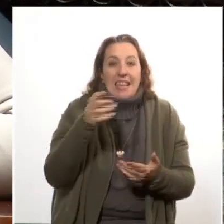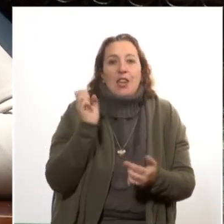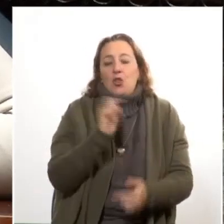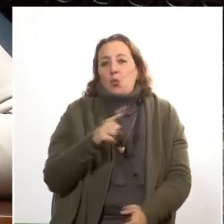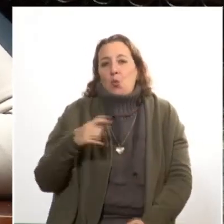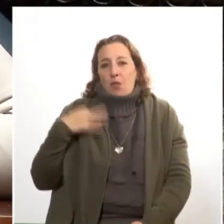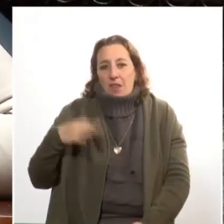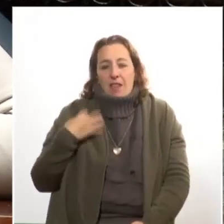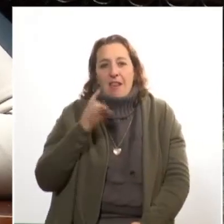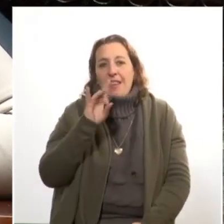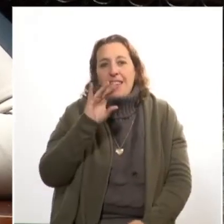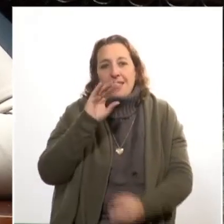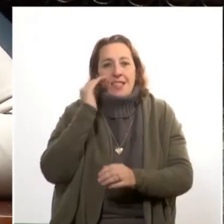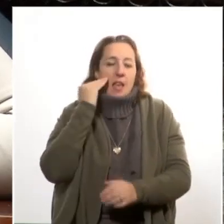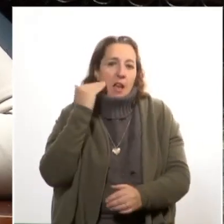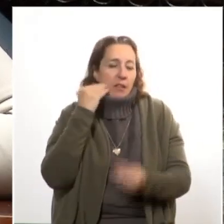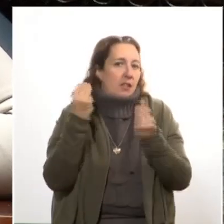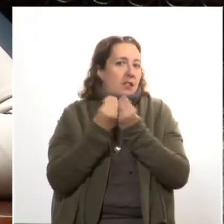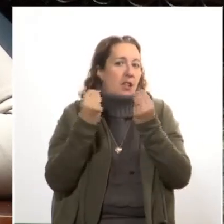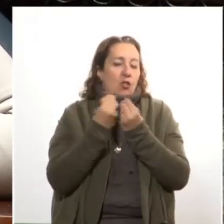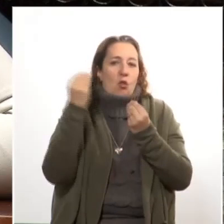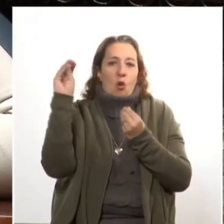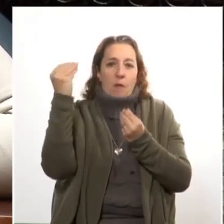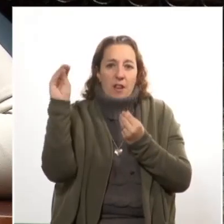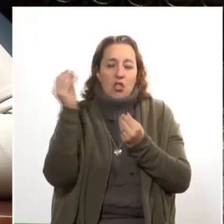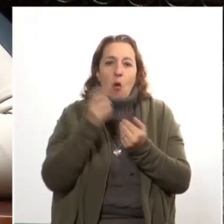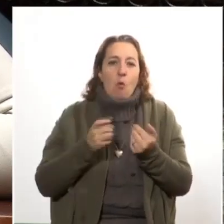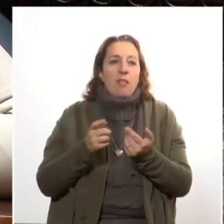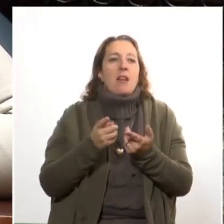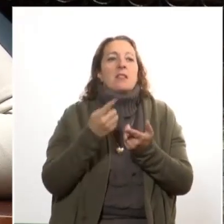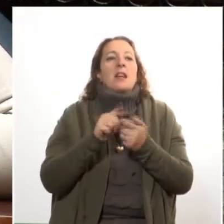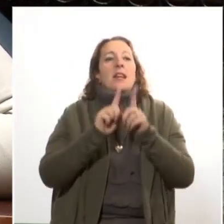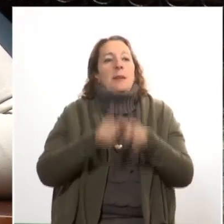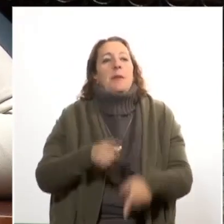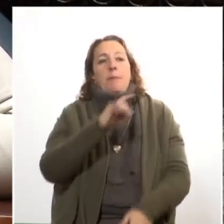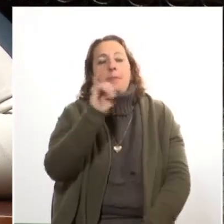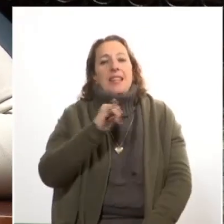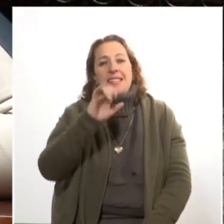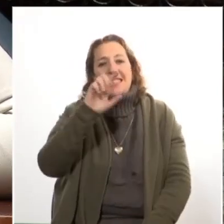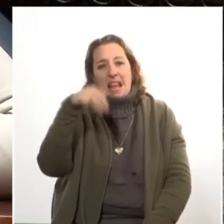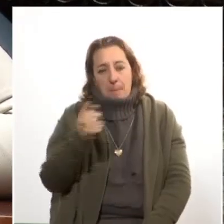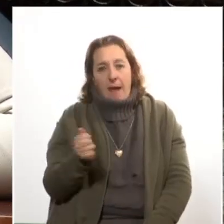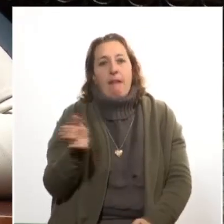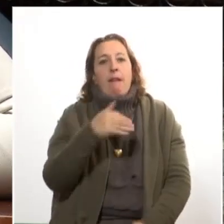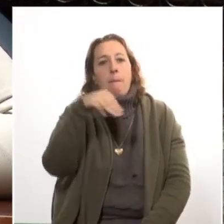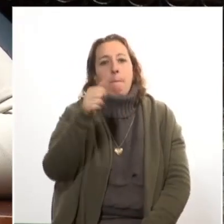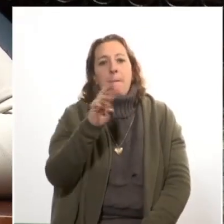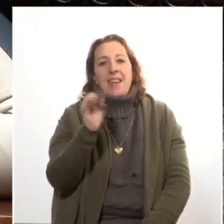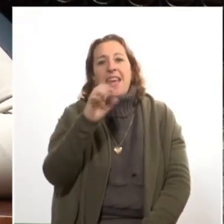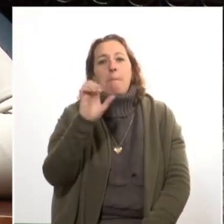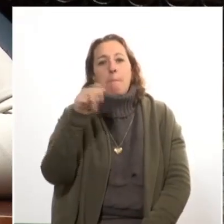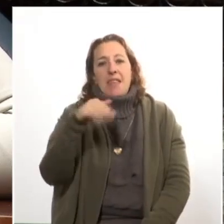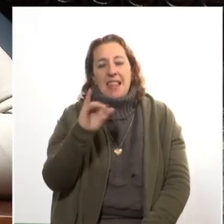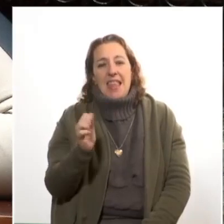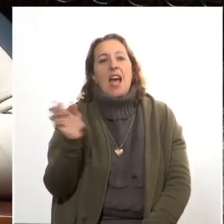a tantos y tantos jóvenes comunistas? Y aquí también Selmar y María Emilia y Jorge y su hijo